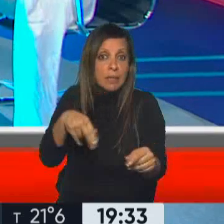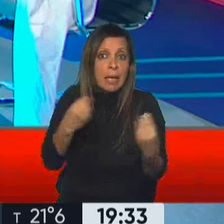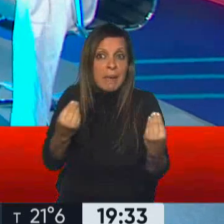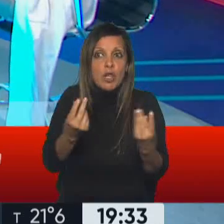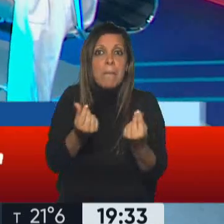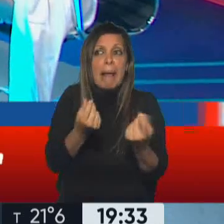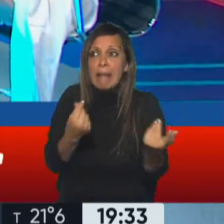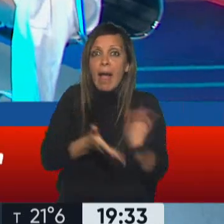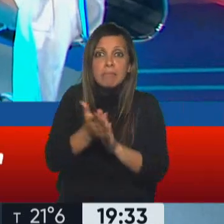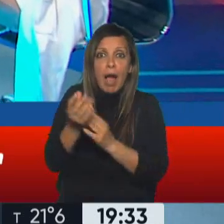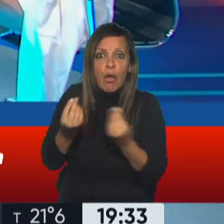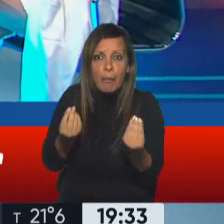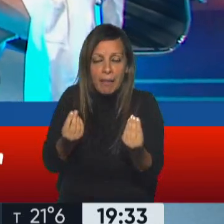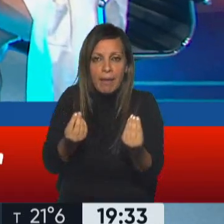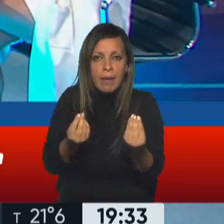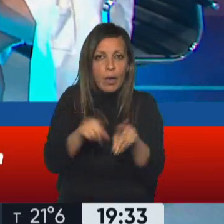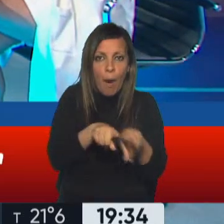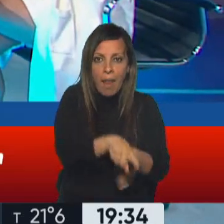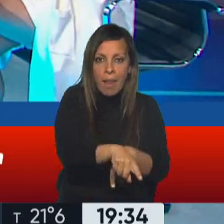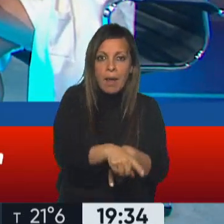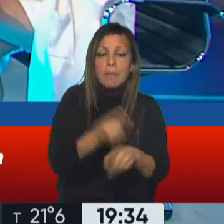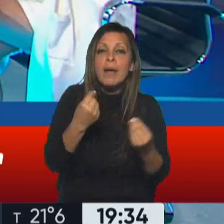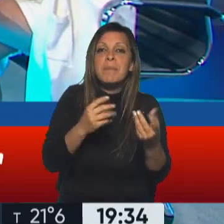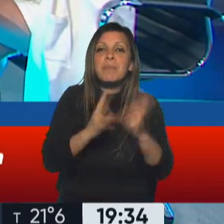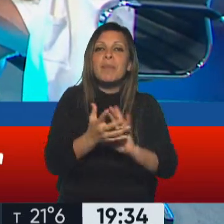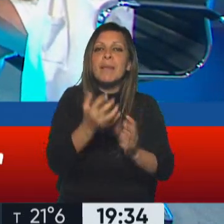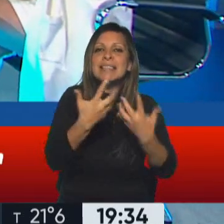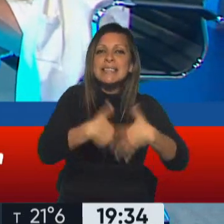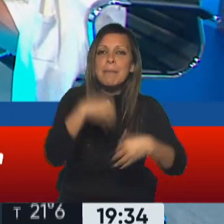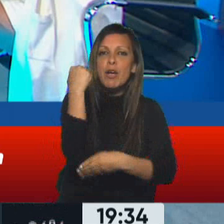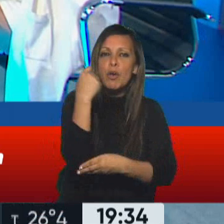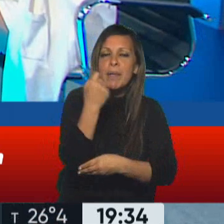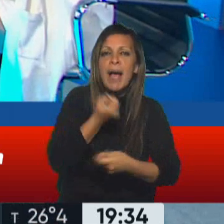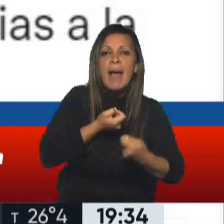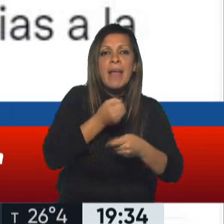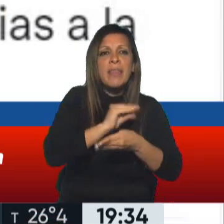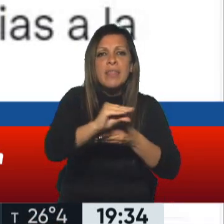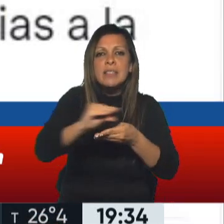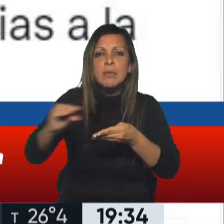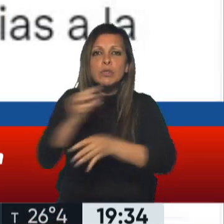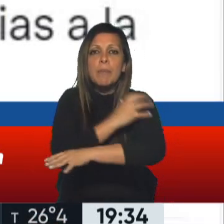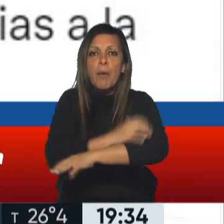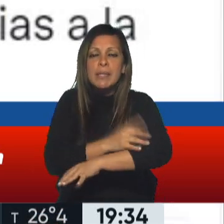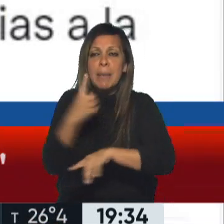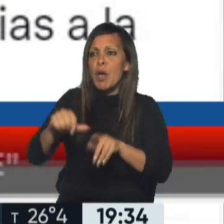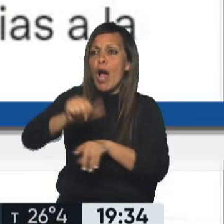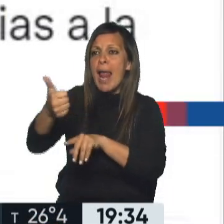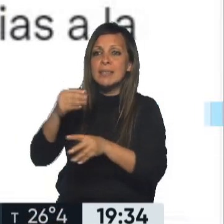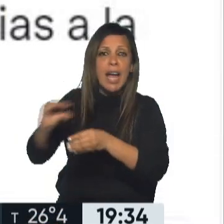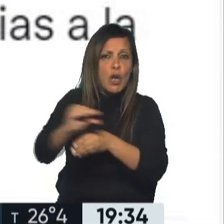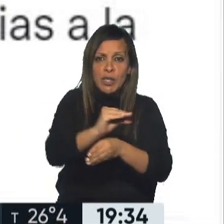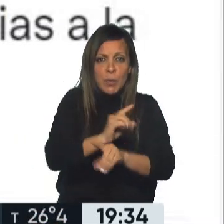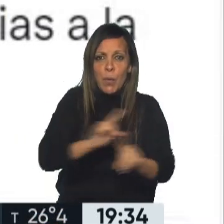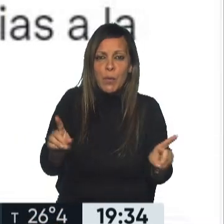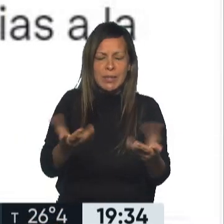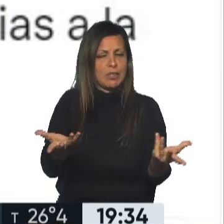dinero, y dice: un sistema económico que distribuye las pérdidas empresarias a la sociedad pero no las ganancias, es inviable. Es